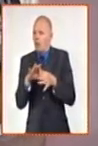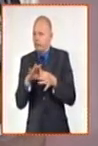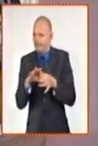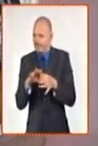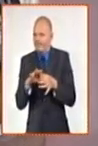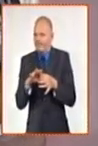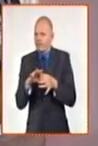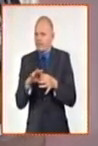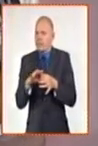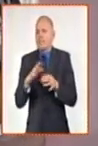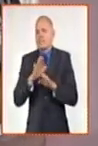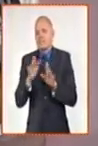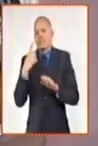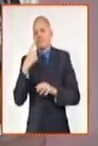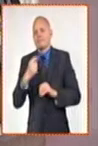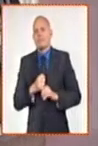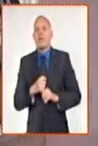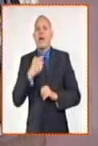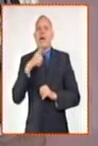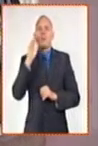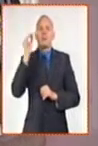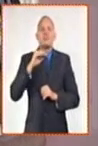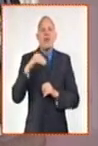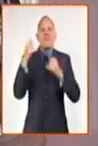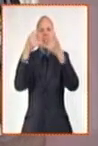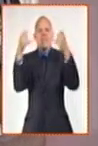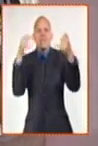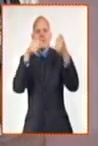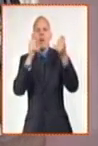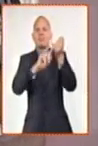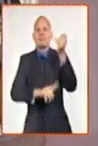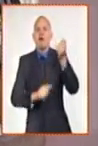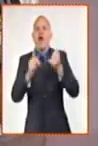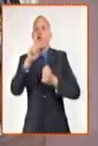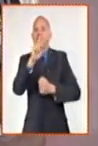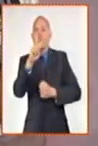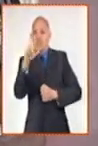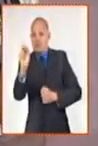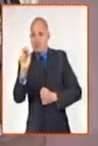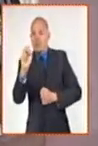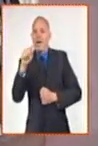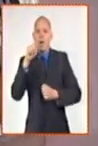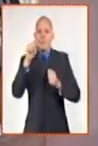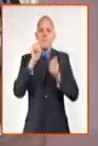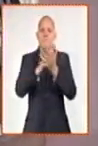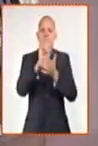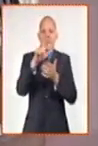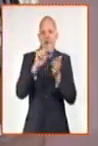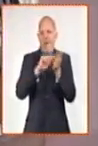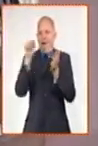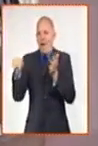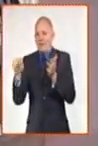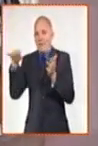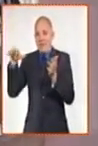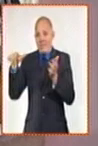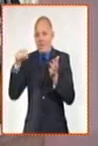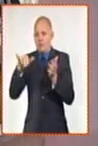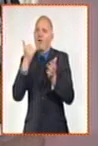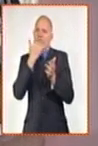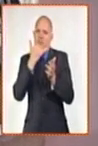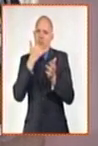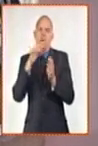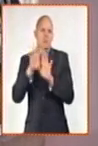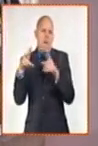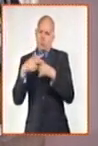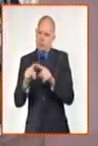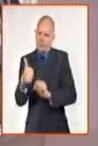líneas de transmisión. La línea de transmisión de 220.000 volts, que enlaza a Mariel con Pinar del Río, se vio afectada, esa línea está